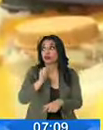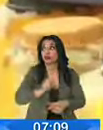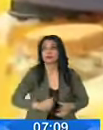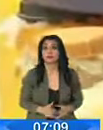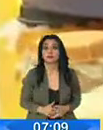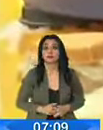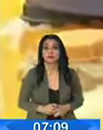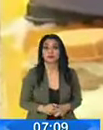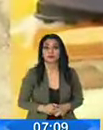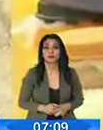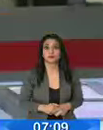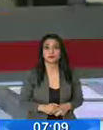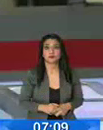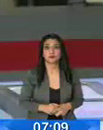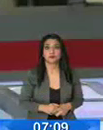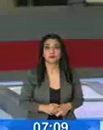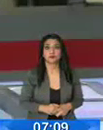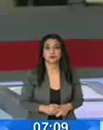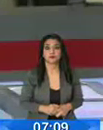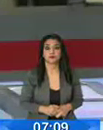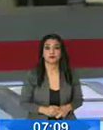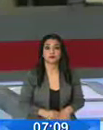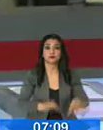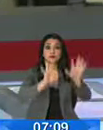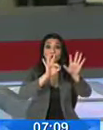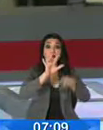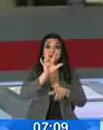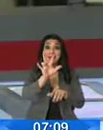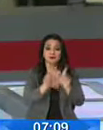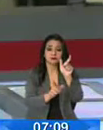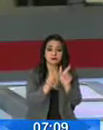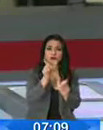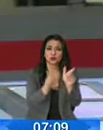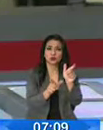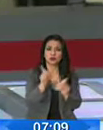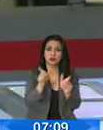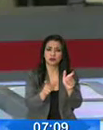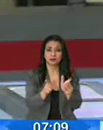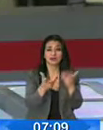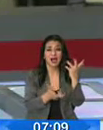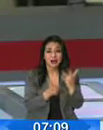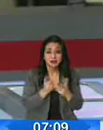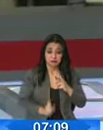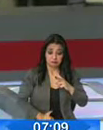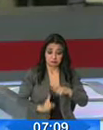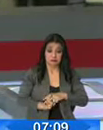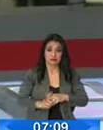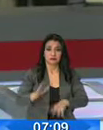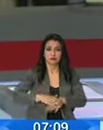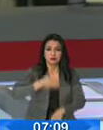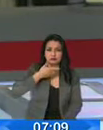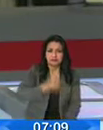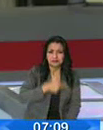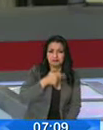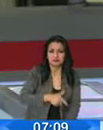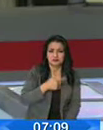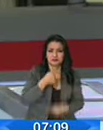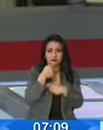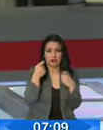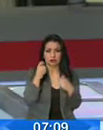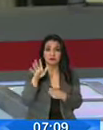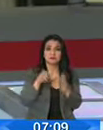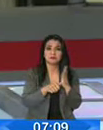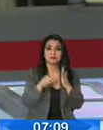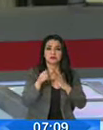Jorge Escobar. A 83 ascendió el número de casos de personas con posible intoxicación por consumo de alcohol metílico, así lo informó el Ministerio de